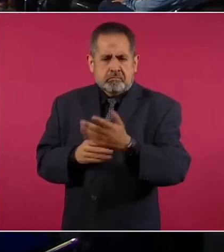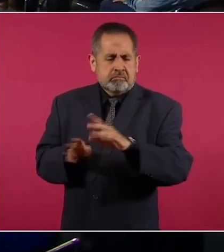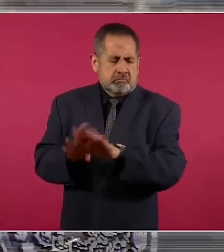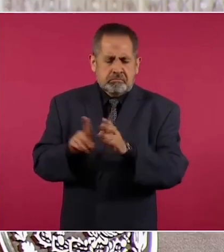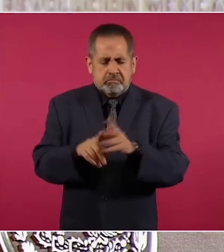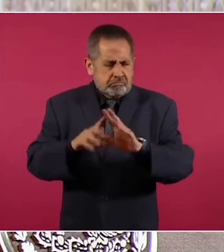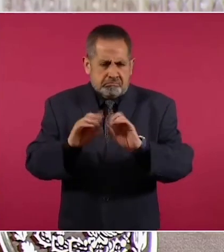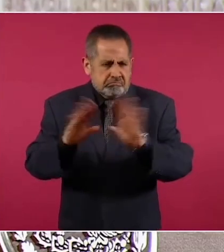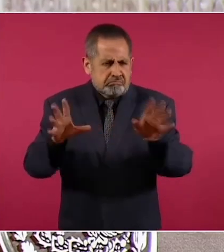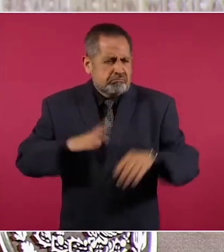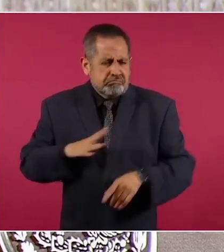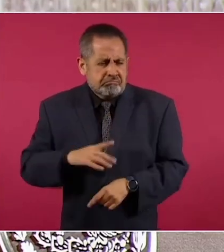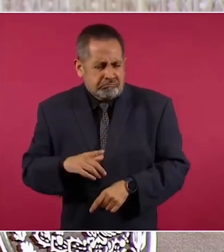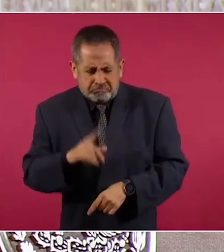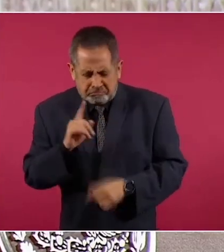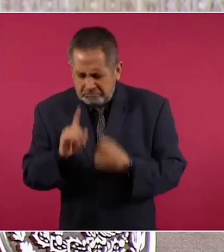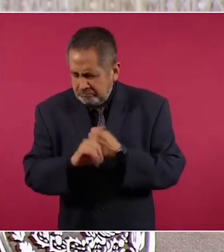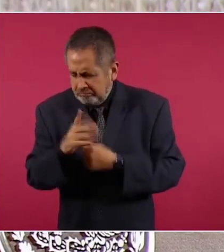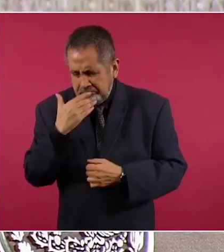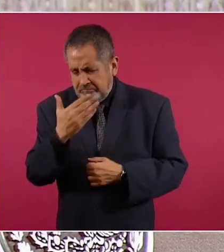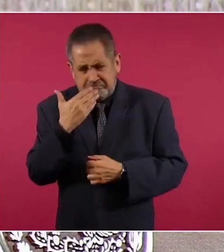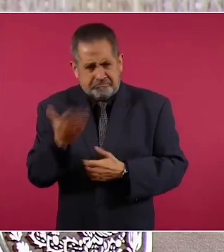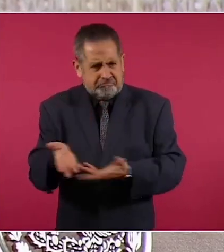sí, sin ningún problema.